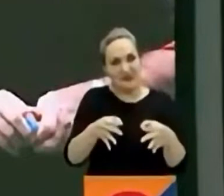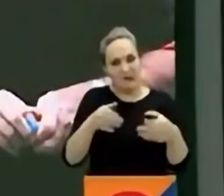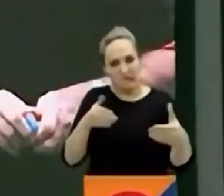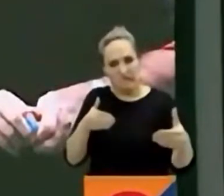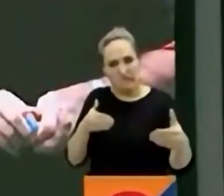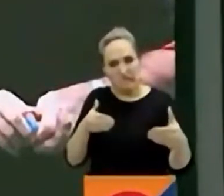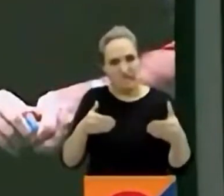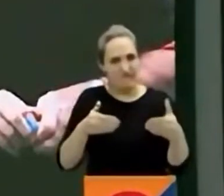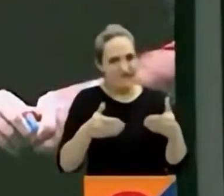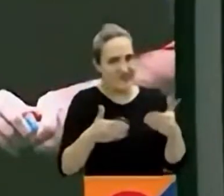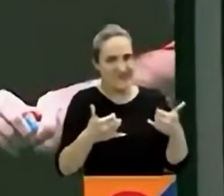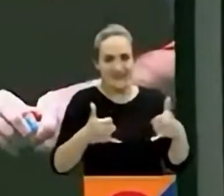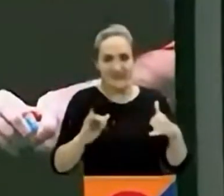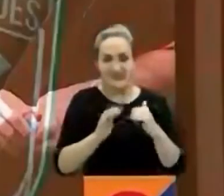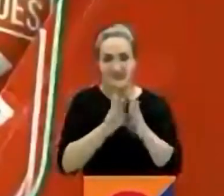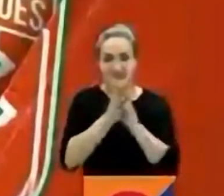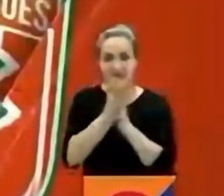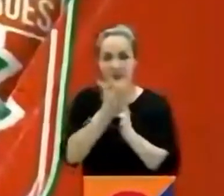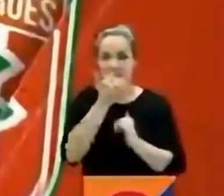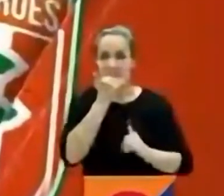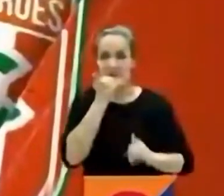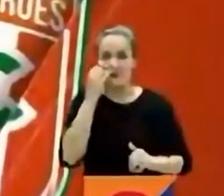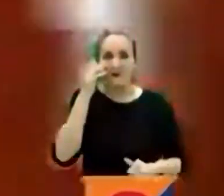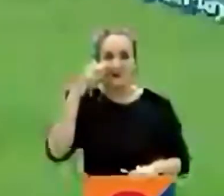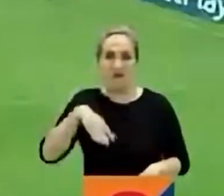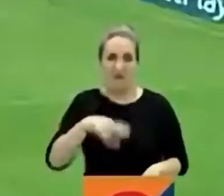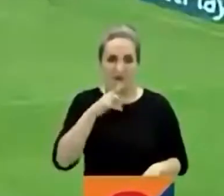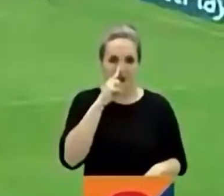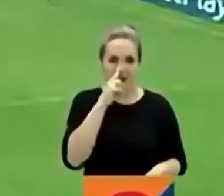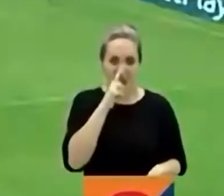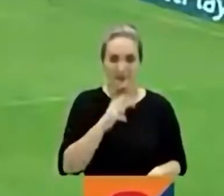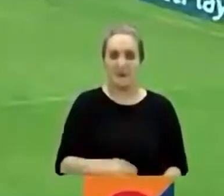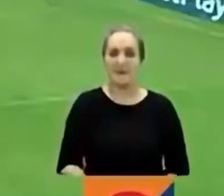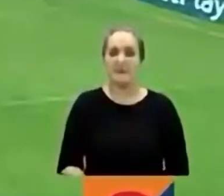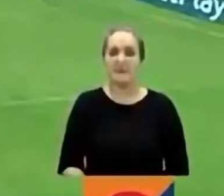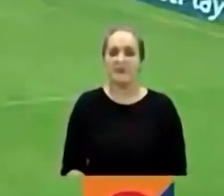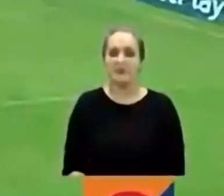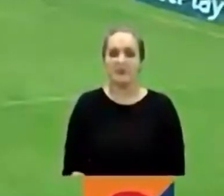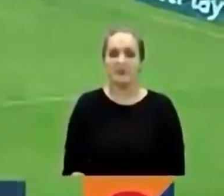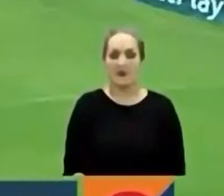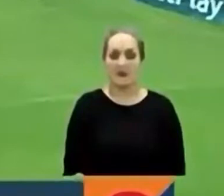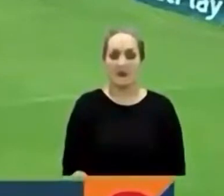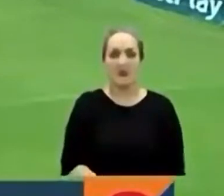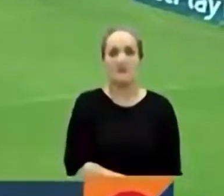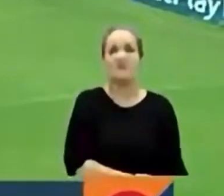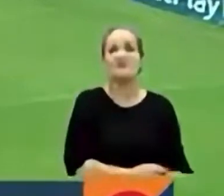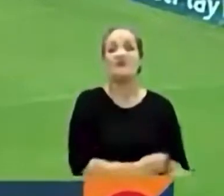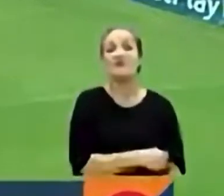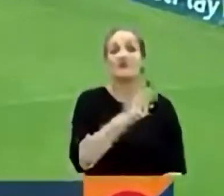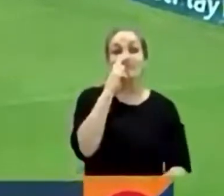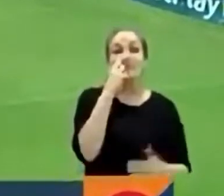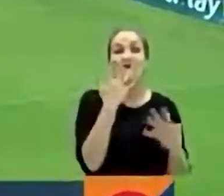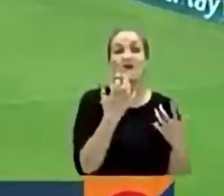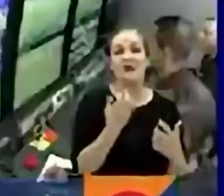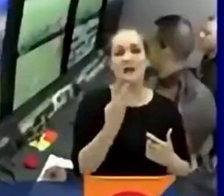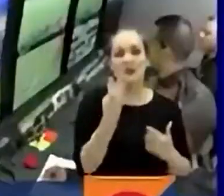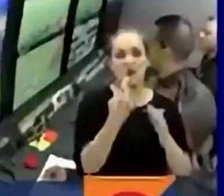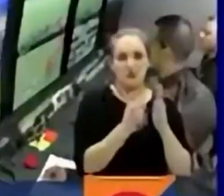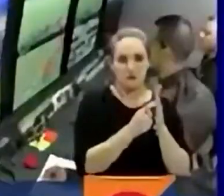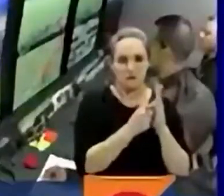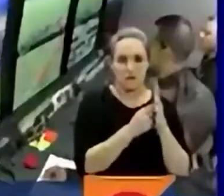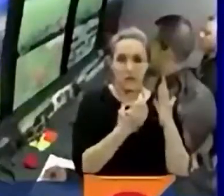día. Repasemos las acciones de lo que ocurrió en casa de los verdolagas. Llegaban buscando los 3 puntos porque de esa manera se podían